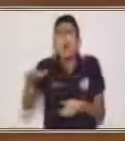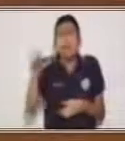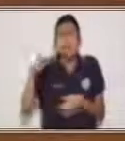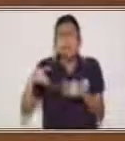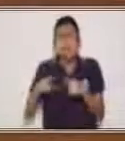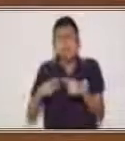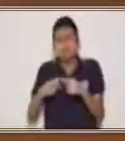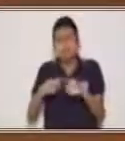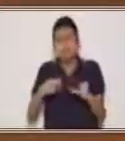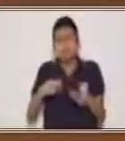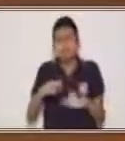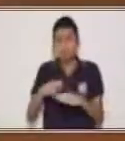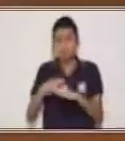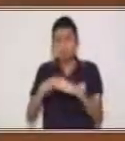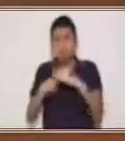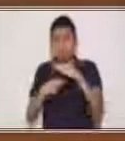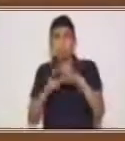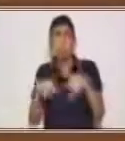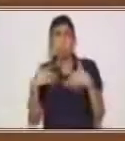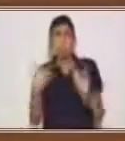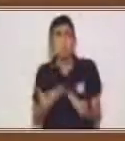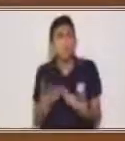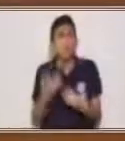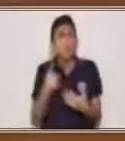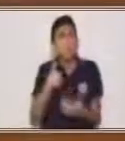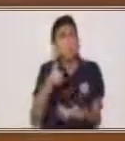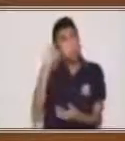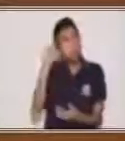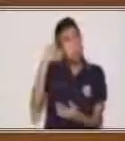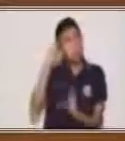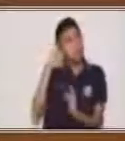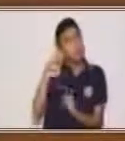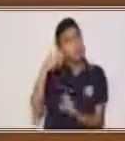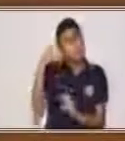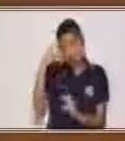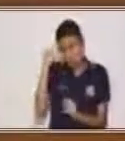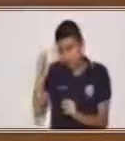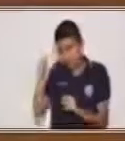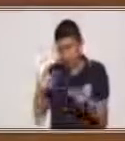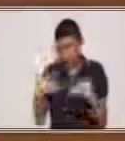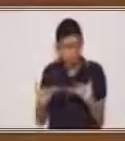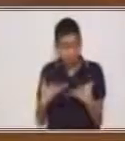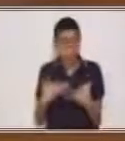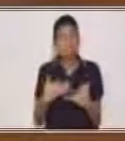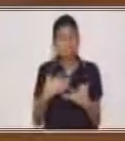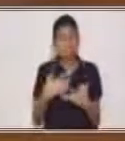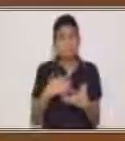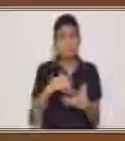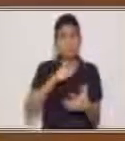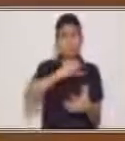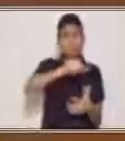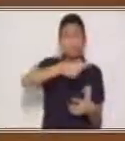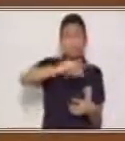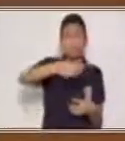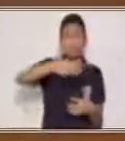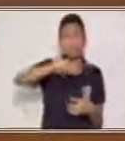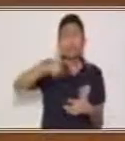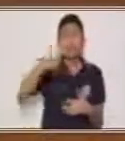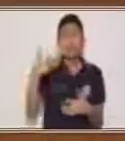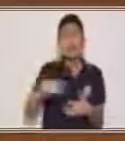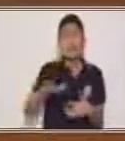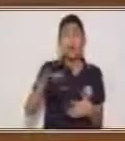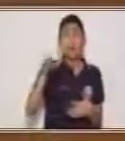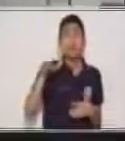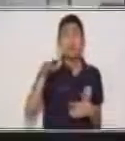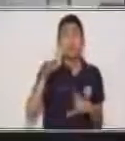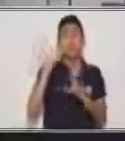Mi posible respuesta, o lo que yo pensé que podía suceder, era que el agua subía porque se iba a evaporar